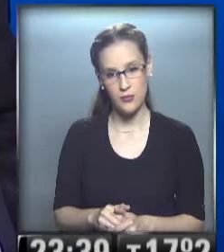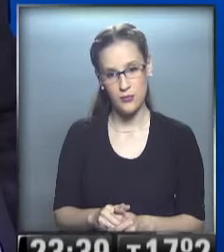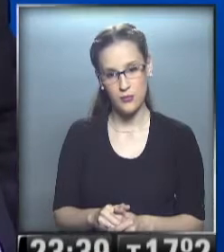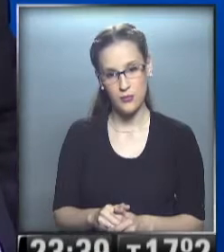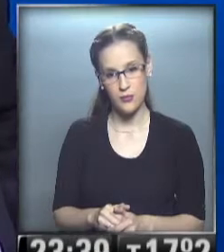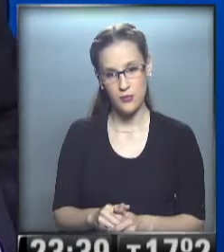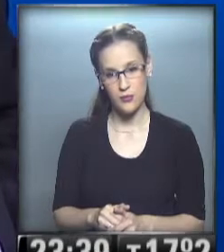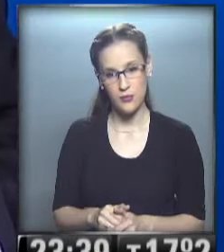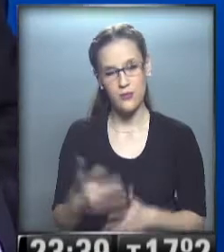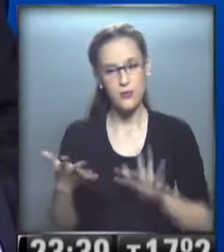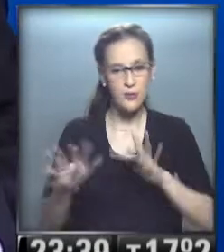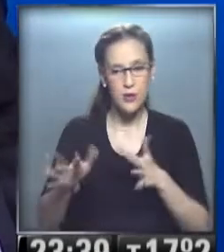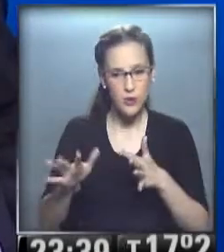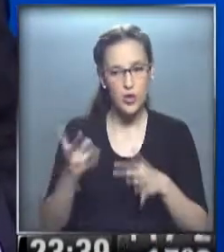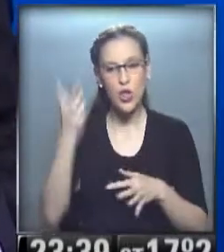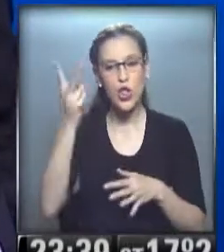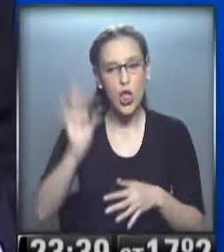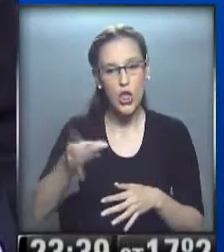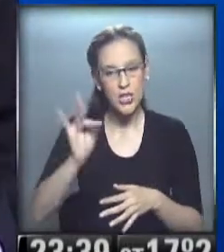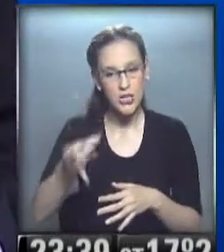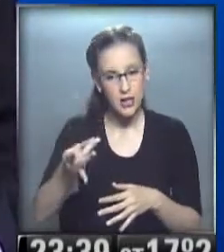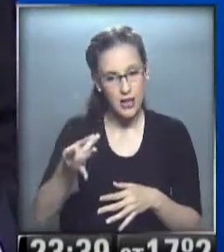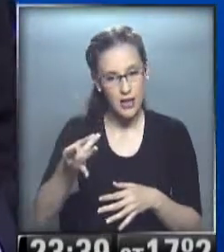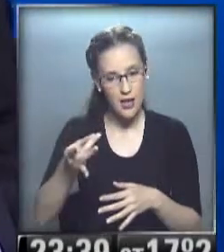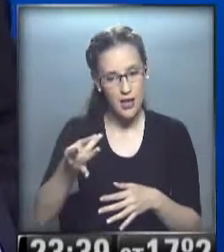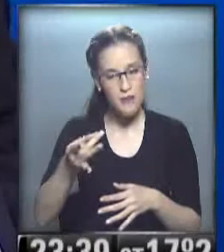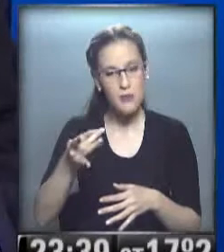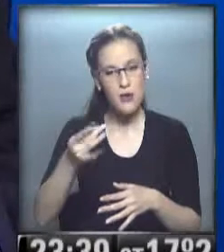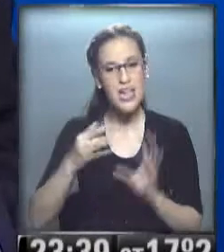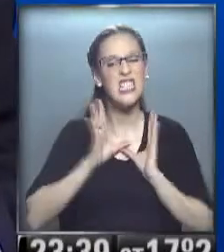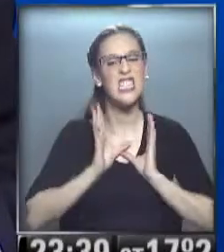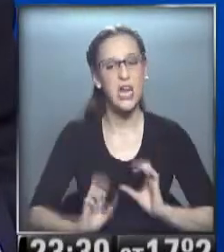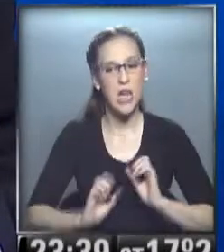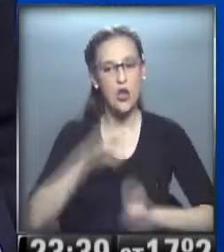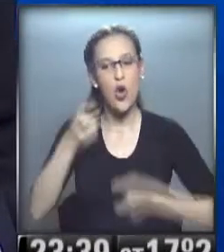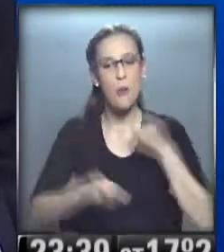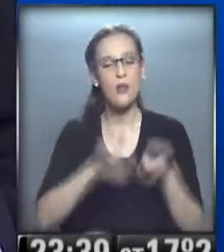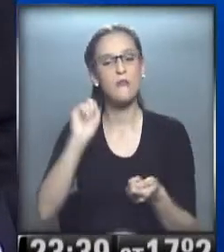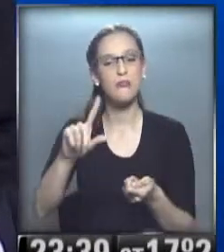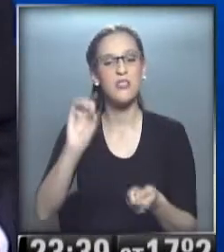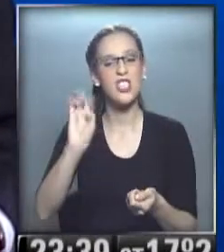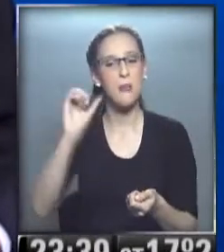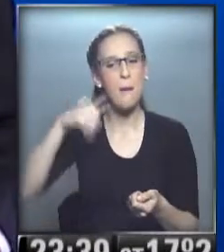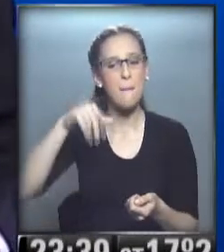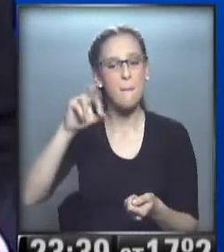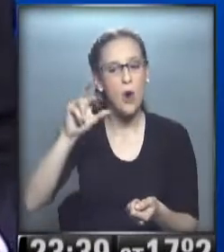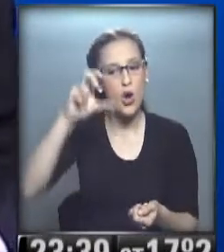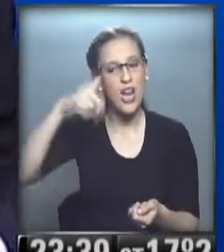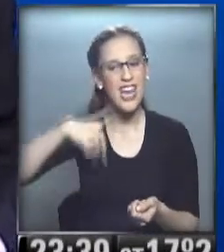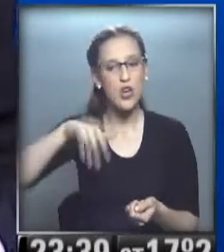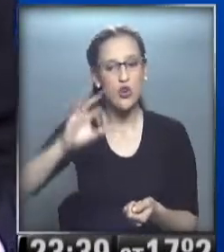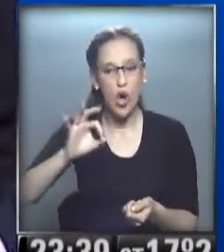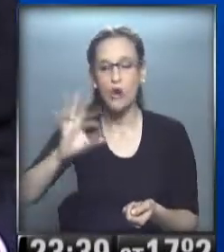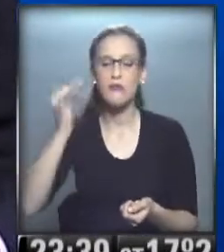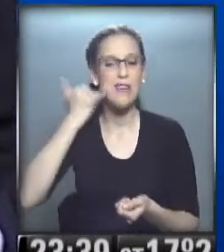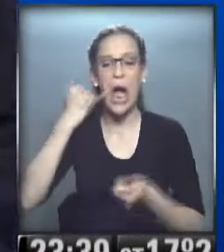no recuerdo mal, hasta el 2 de diciembre todavía, secretario de Comercio Guillermo Moreno, que se va como